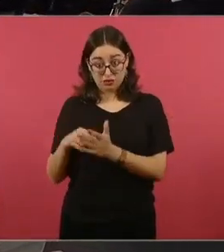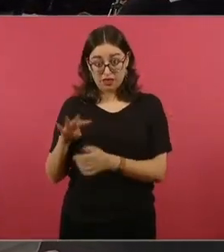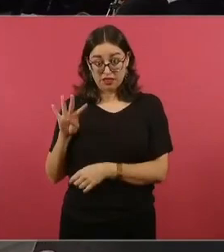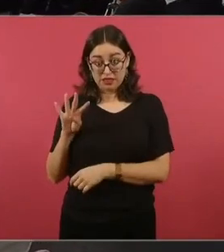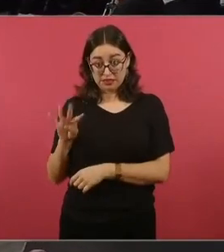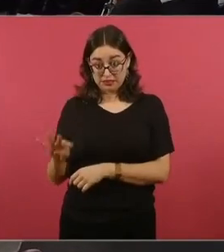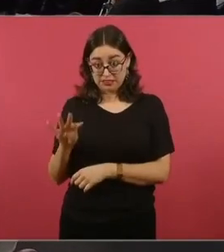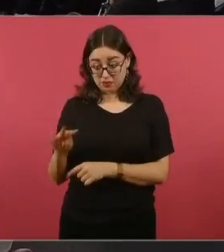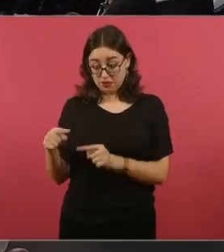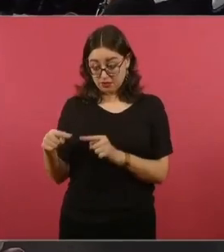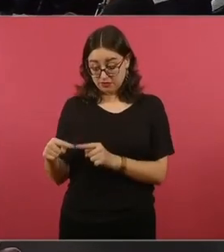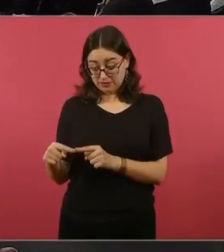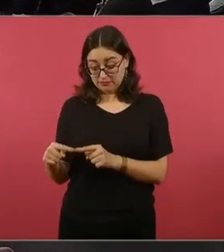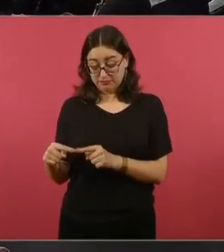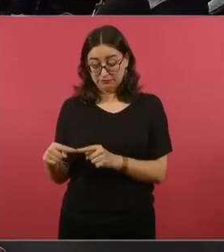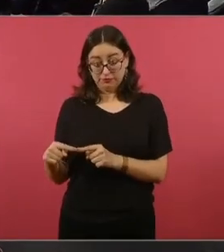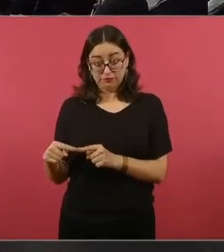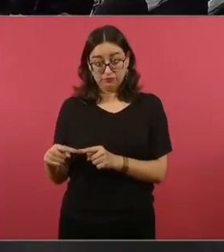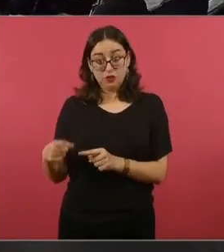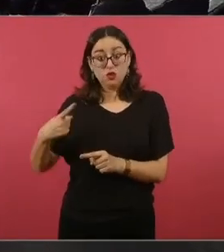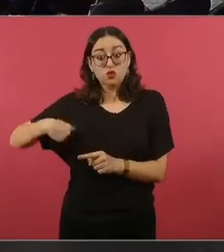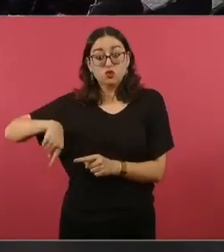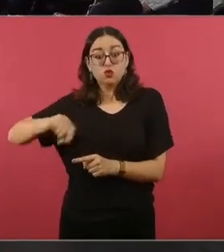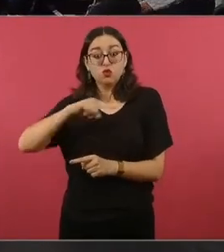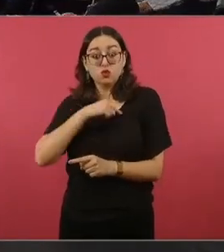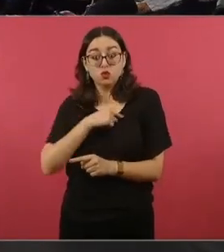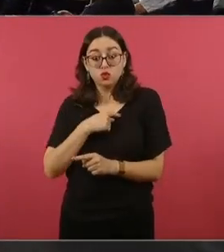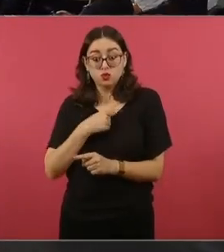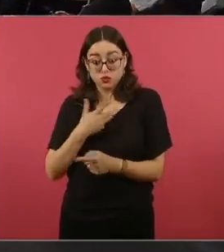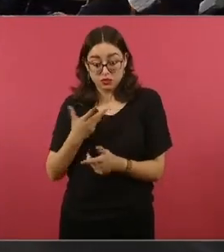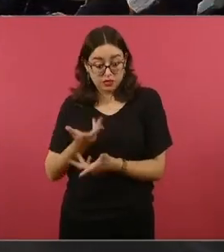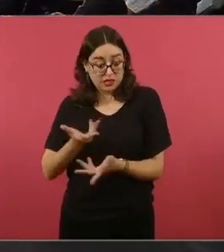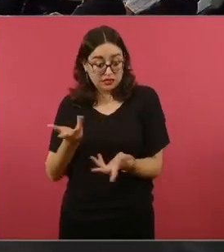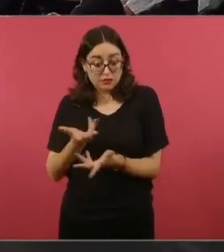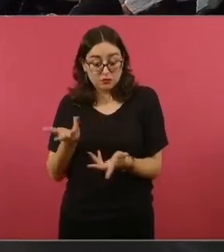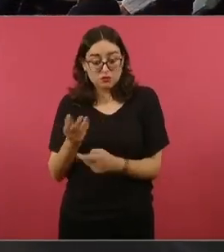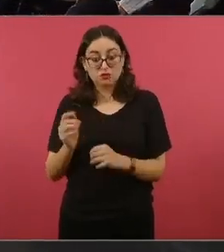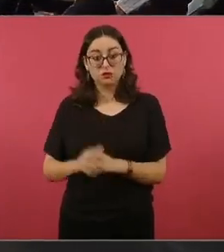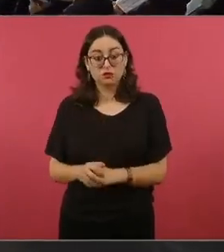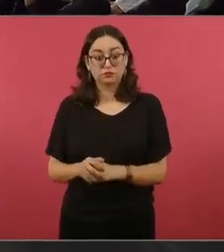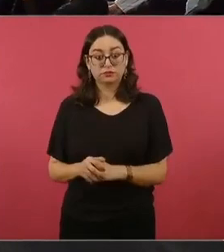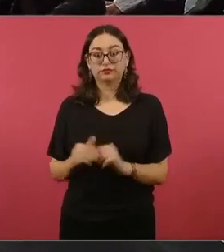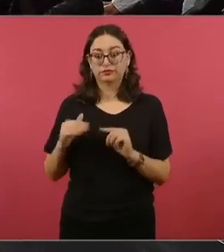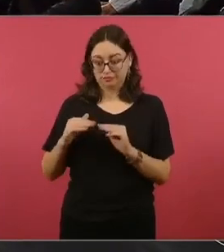Levantamos de 1.640.000, esto hicimos.